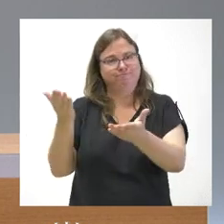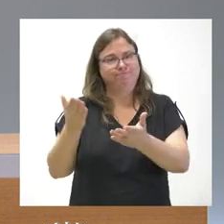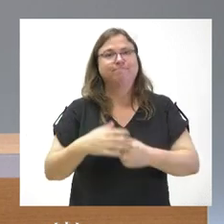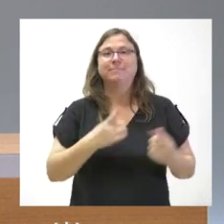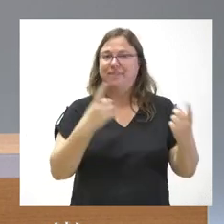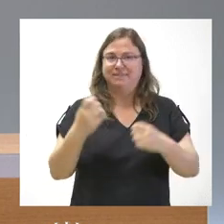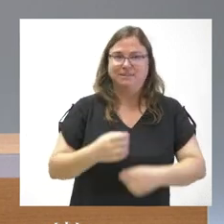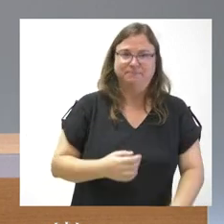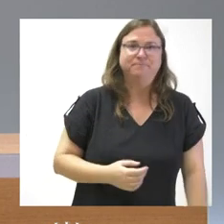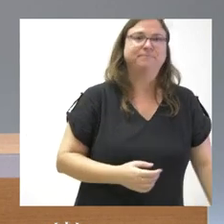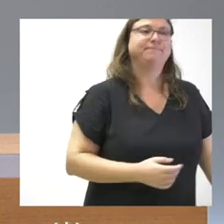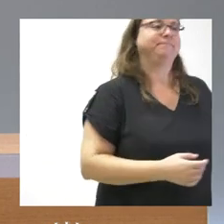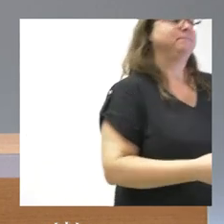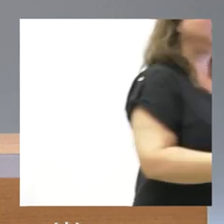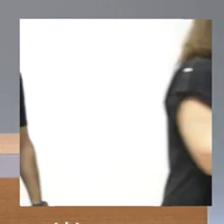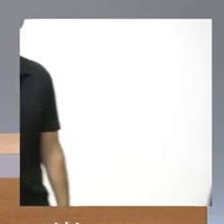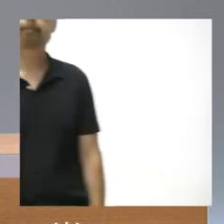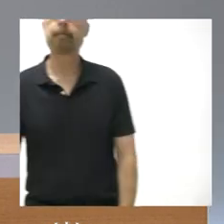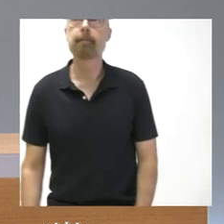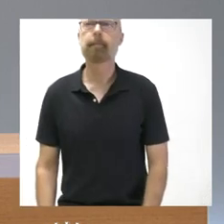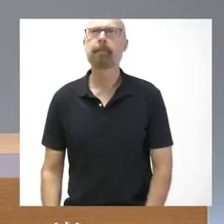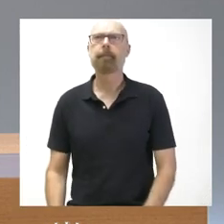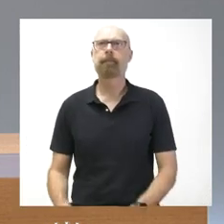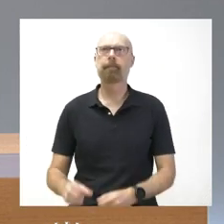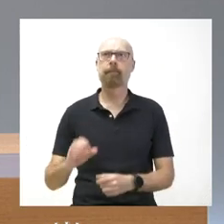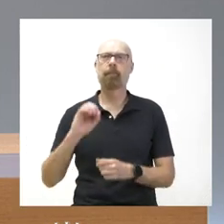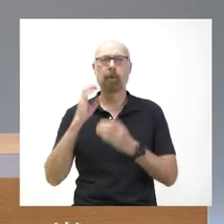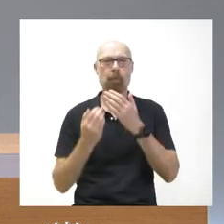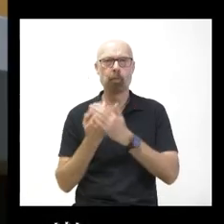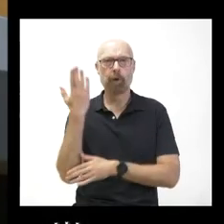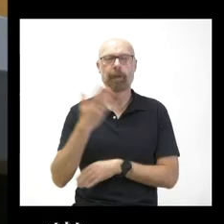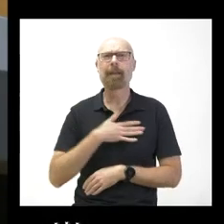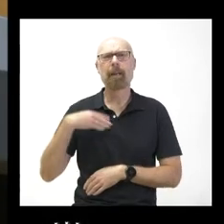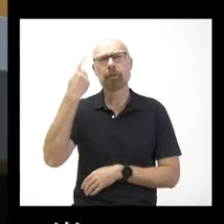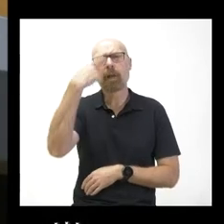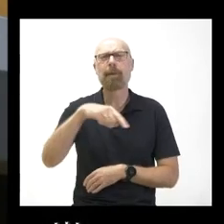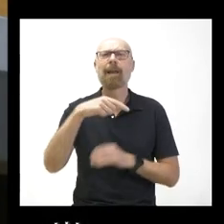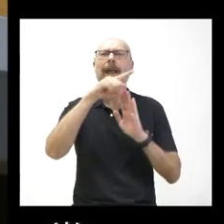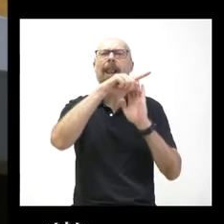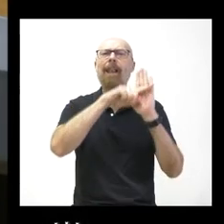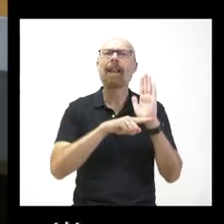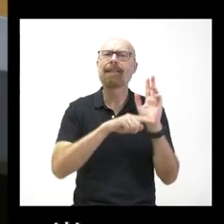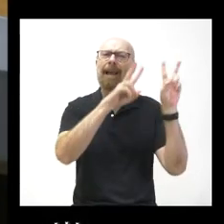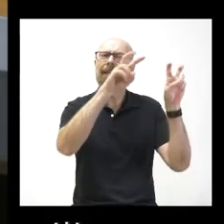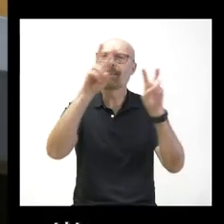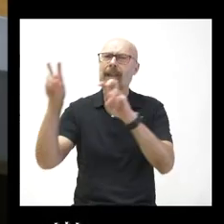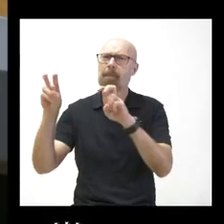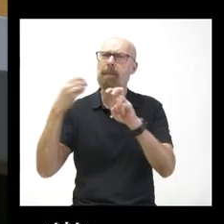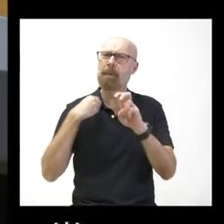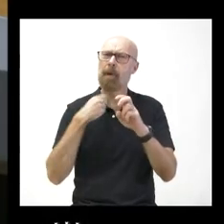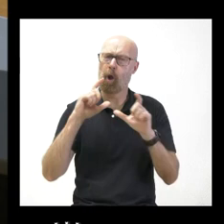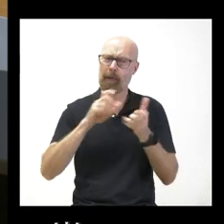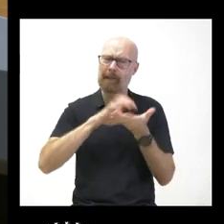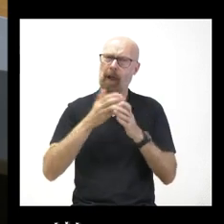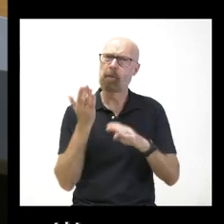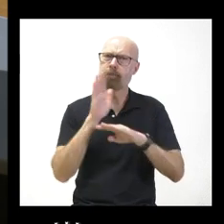precisen qué tal Hola Buenos días Hola muy buenas sí me gustaría saber cuál es la lista temática que va a presentar la junta en las reuniones avanzadas con con